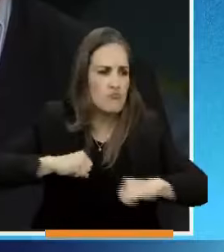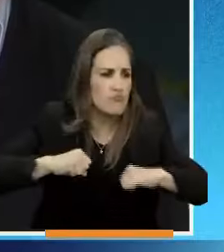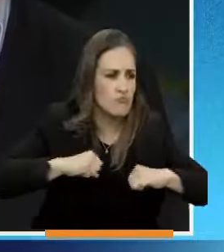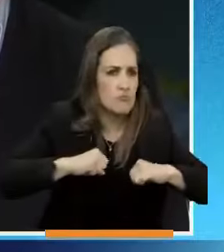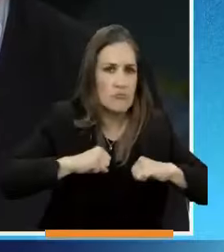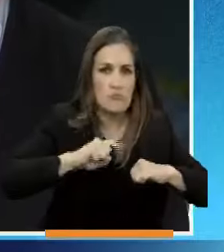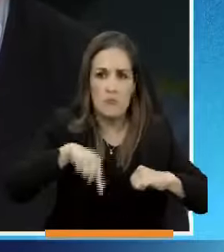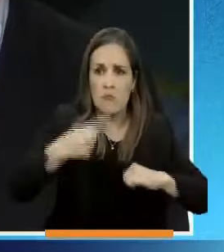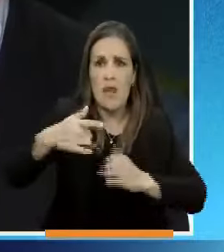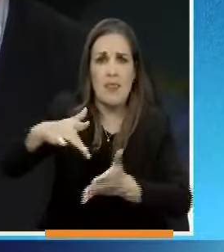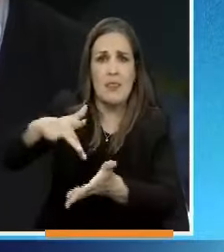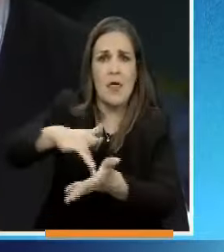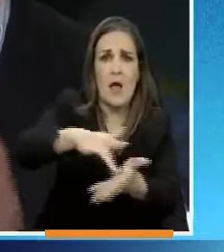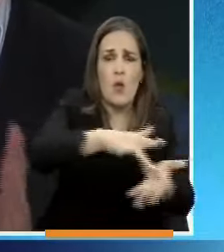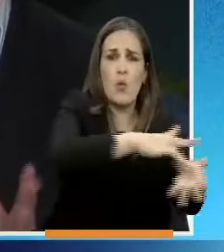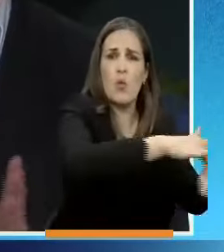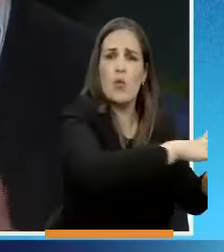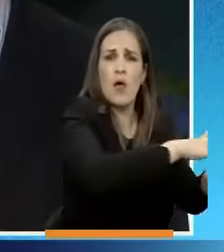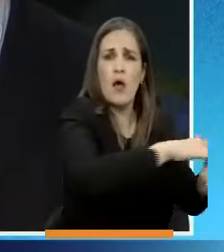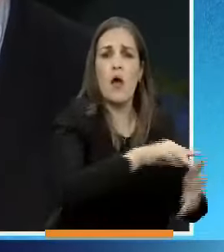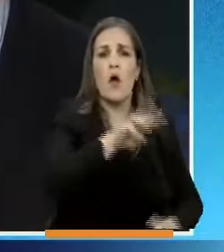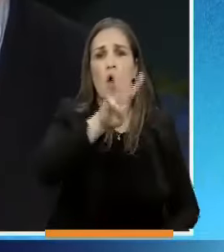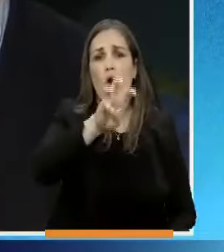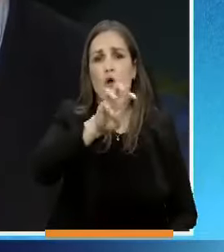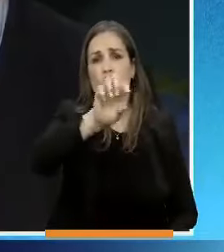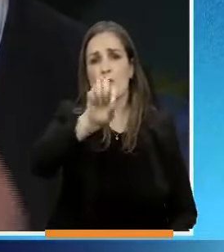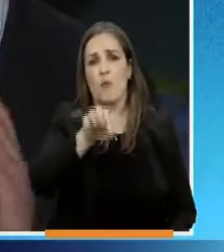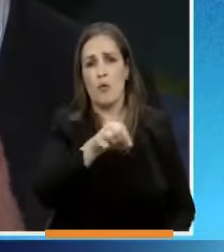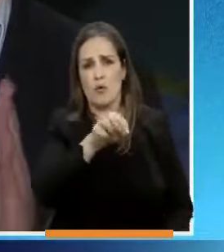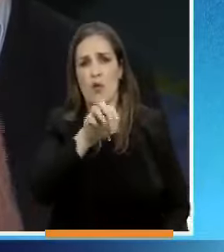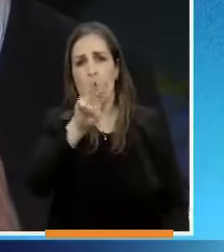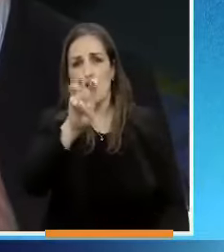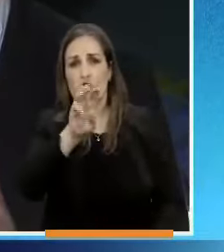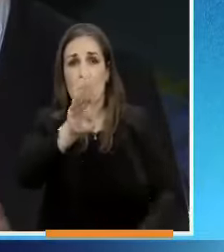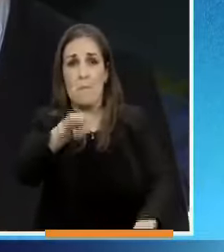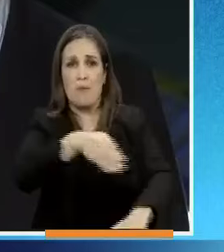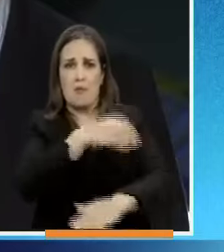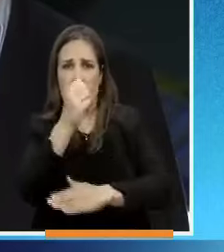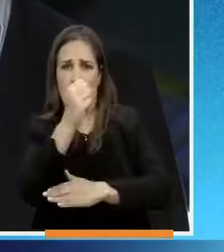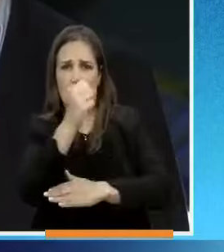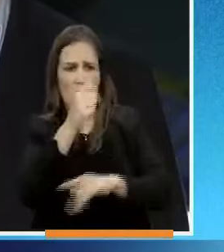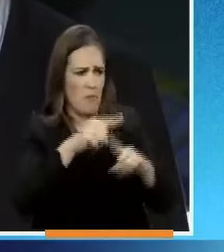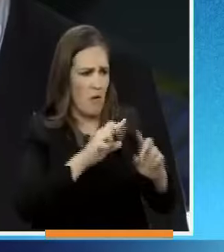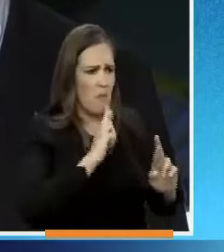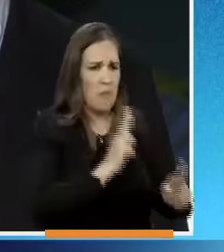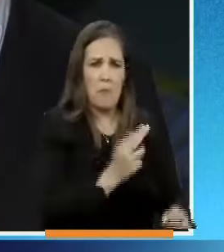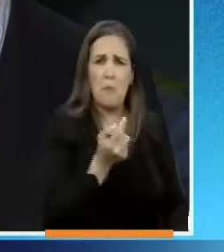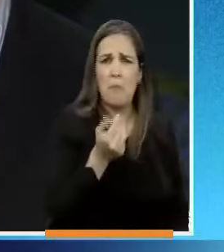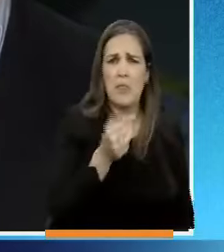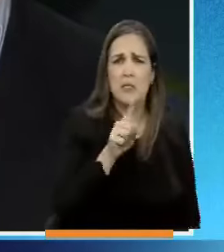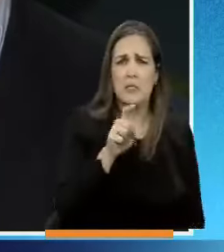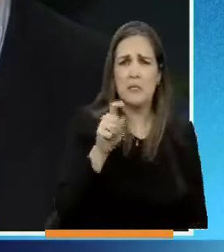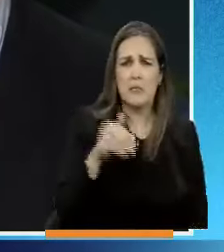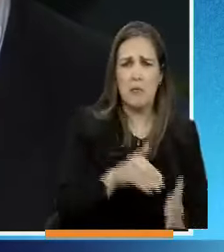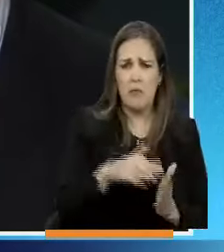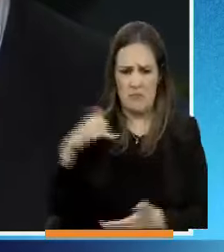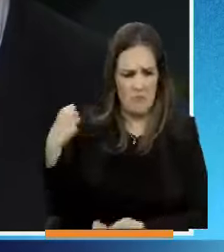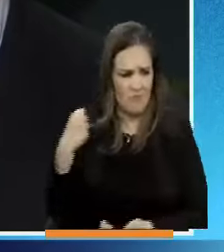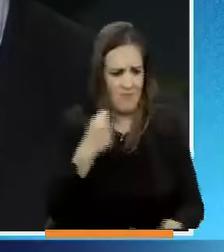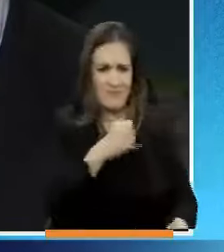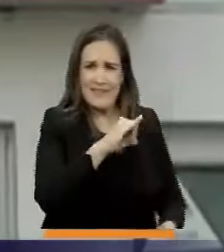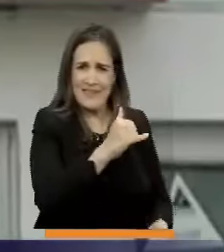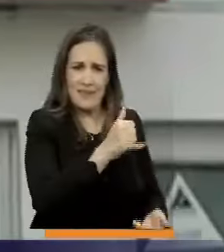esta EPS decían que las deudas ascendían a 8.8 billones de pesos, solo se les respondió por 66 mil millones de pesos.